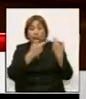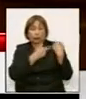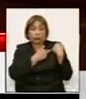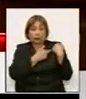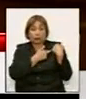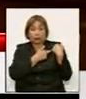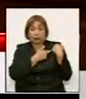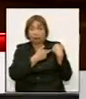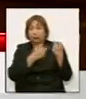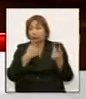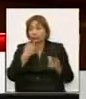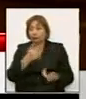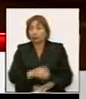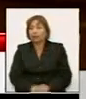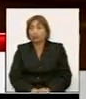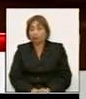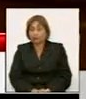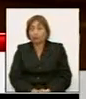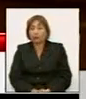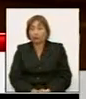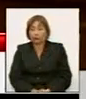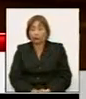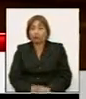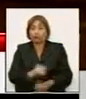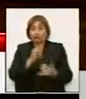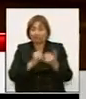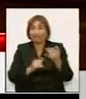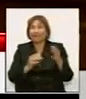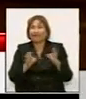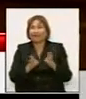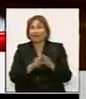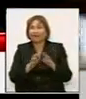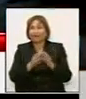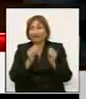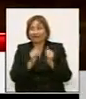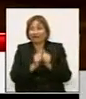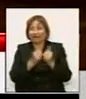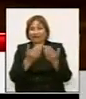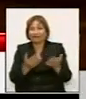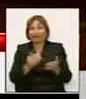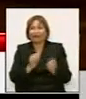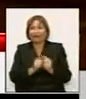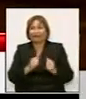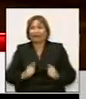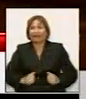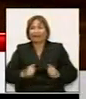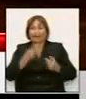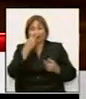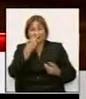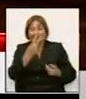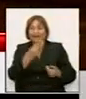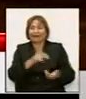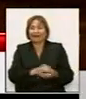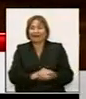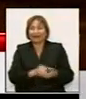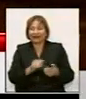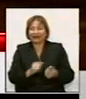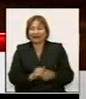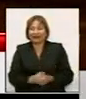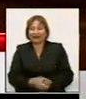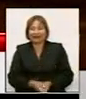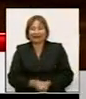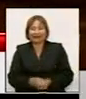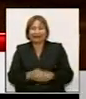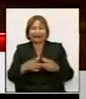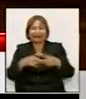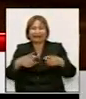de mencionar. Bien, finalizamos entonces esta transmisión en vivo desde el Hall